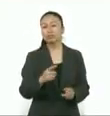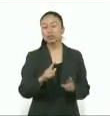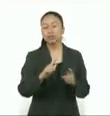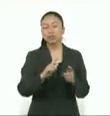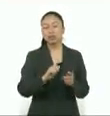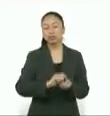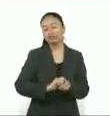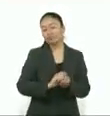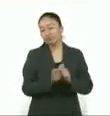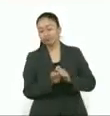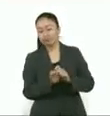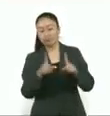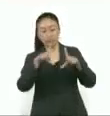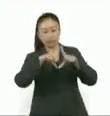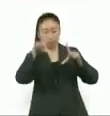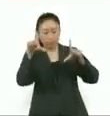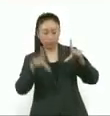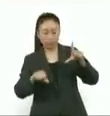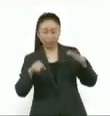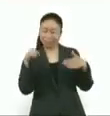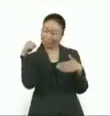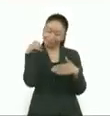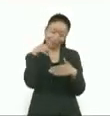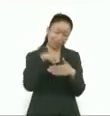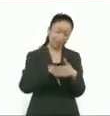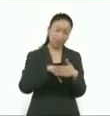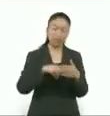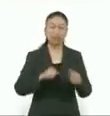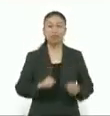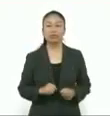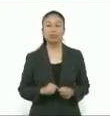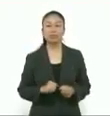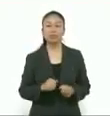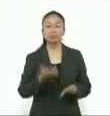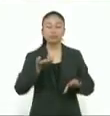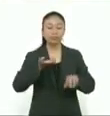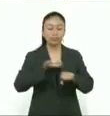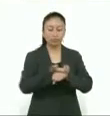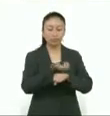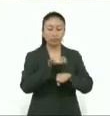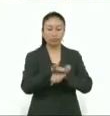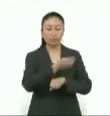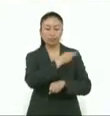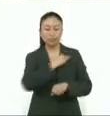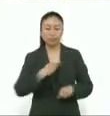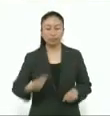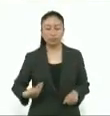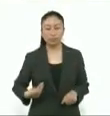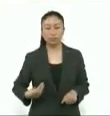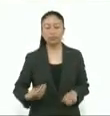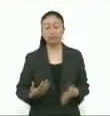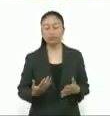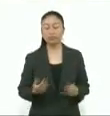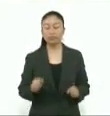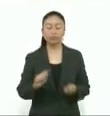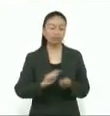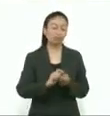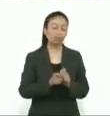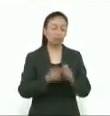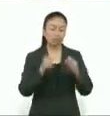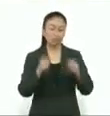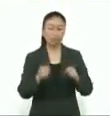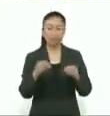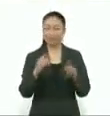fondo de nuestro país, nuestros estados y, desde luego, de nuestros municipios. Muchas gracias por su